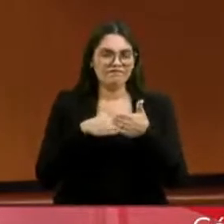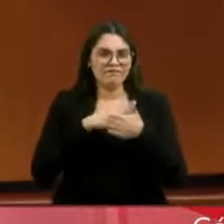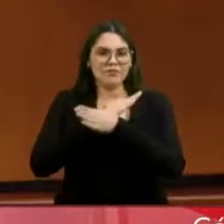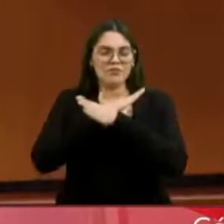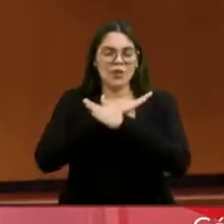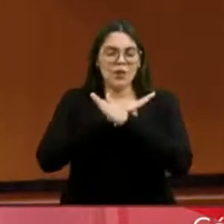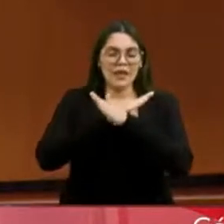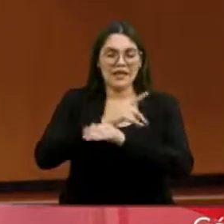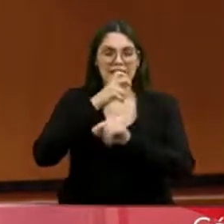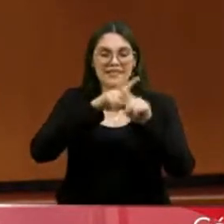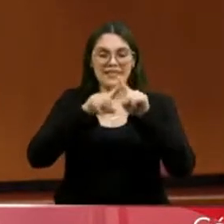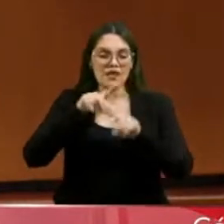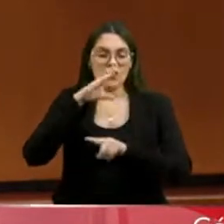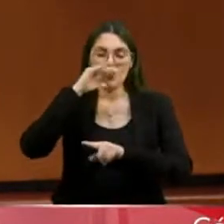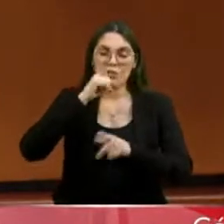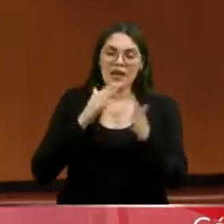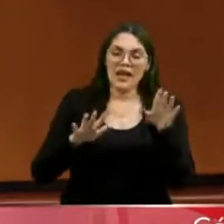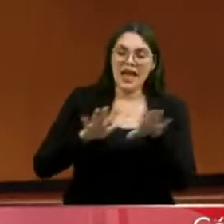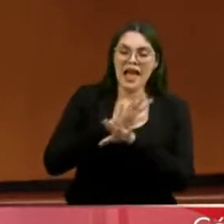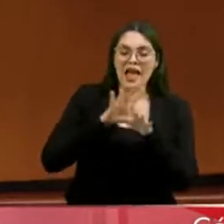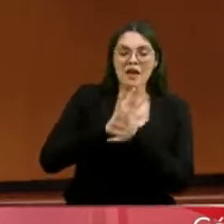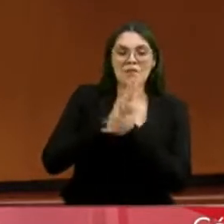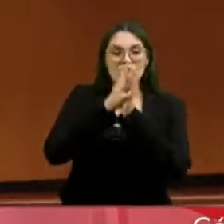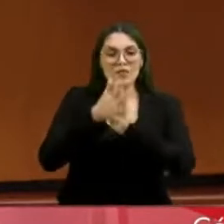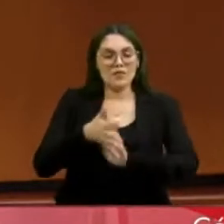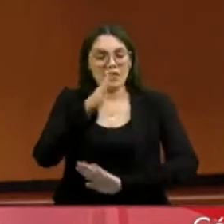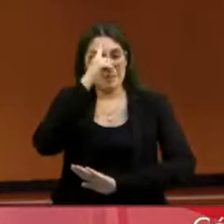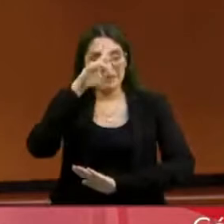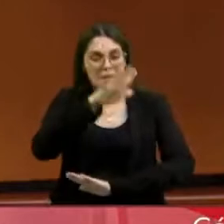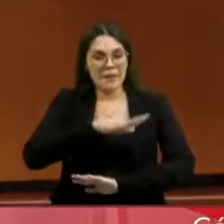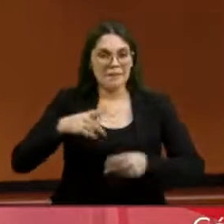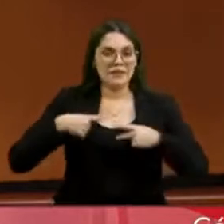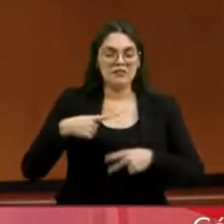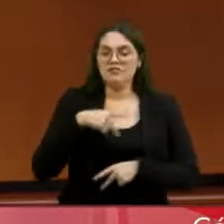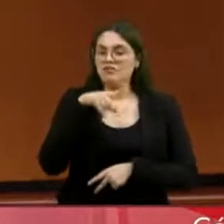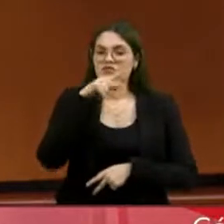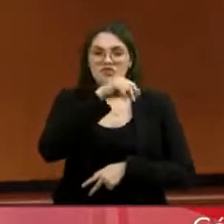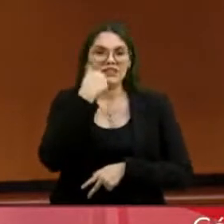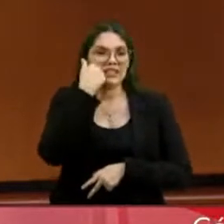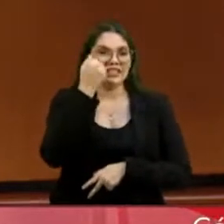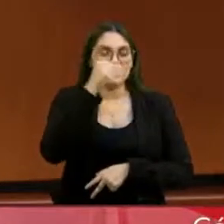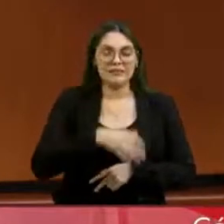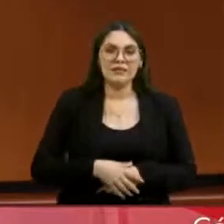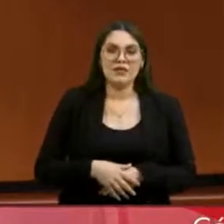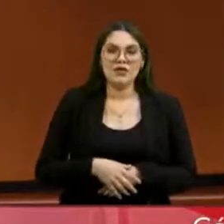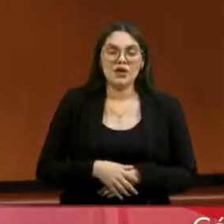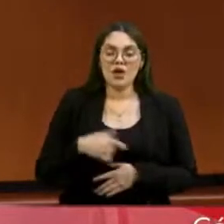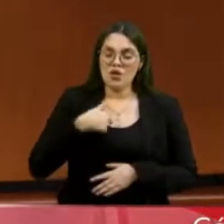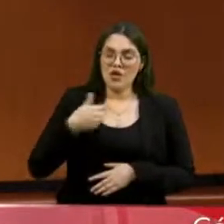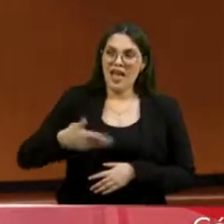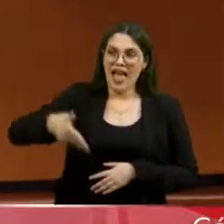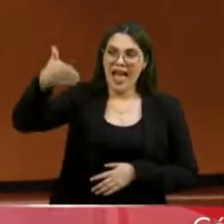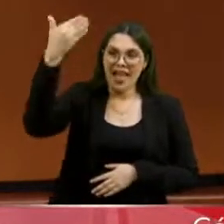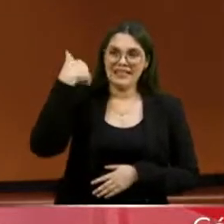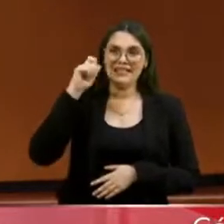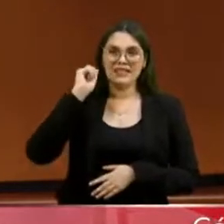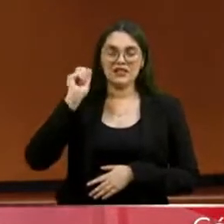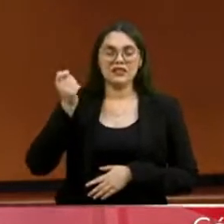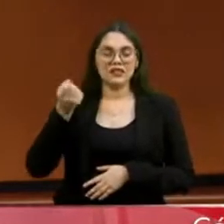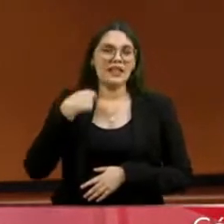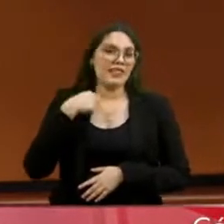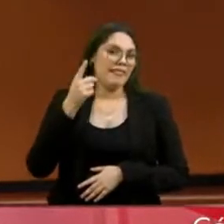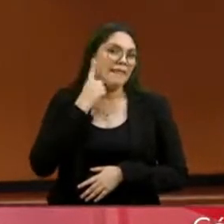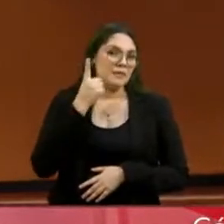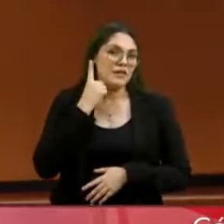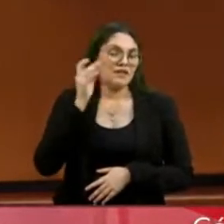reforma constitucional al servicio del pueblo. Como se los dije siendo diputado cuando discutimos la reforma